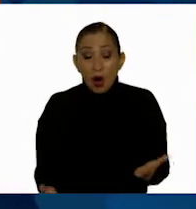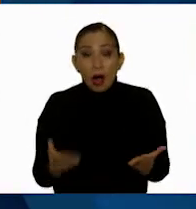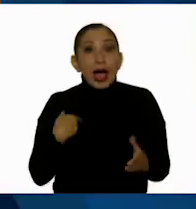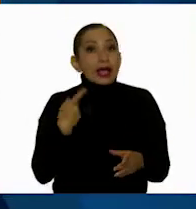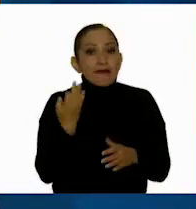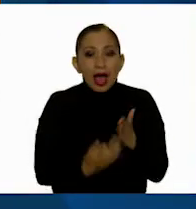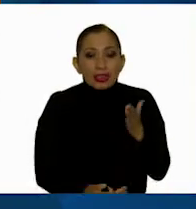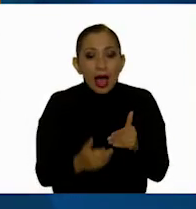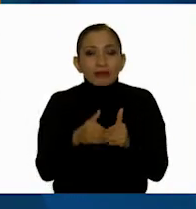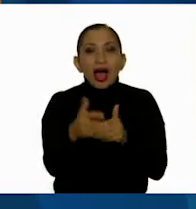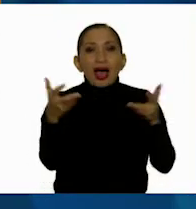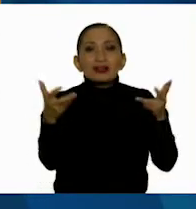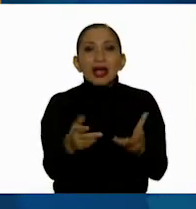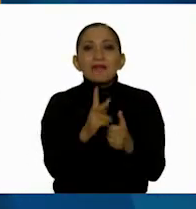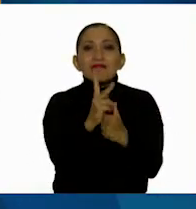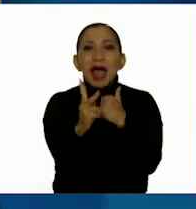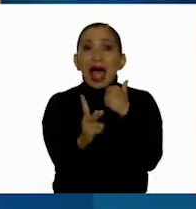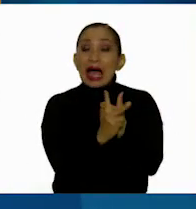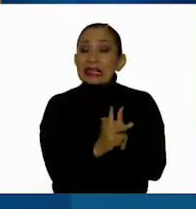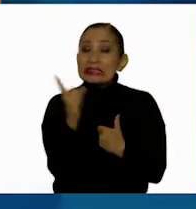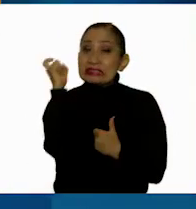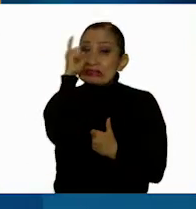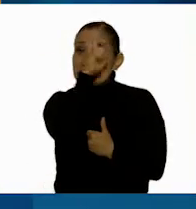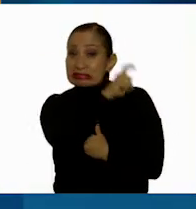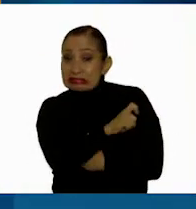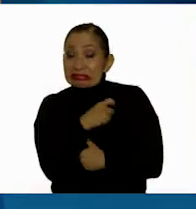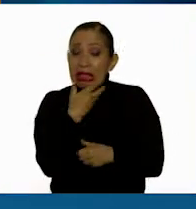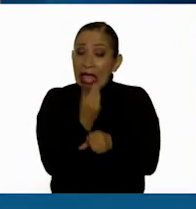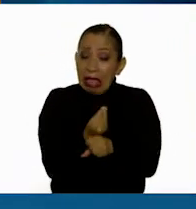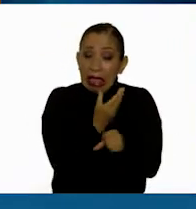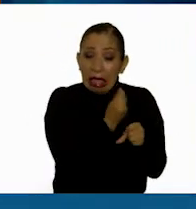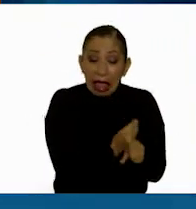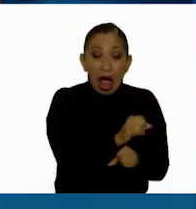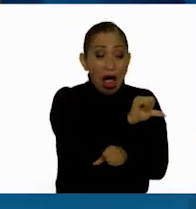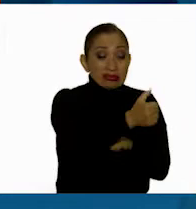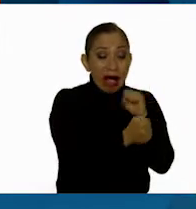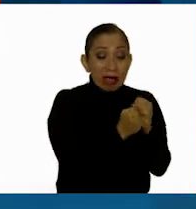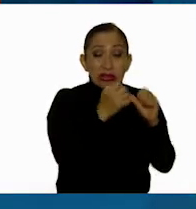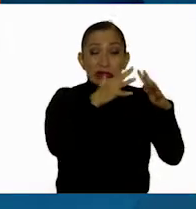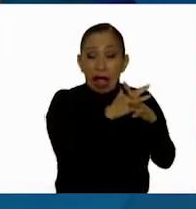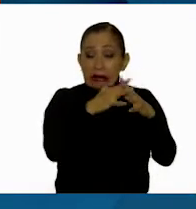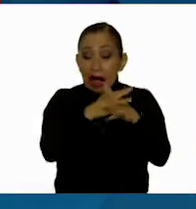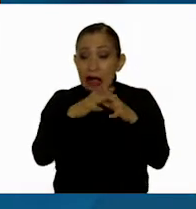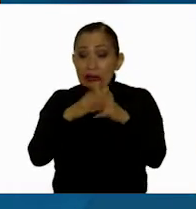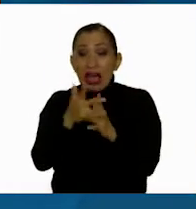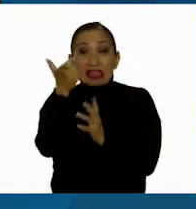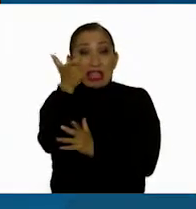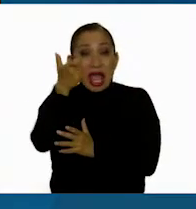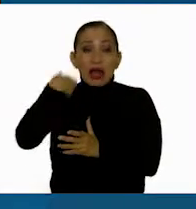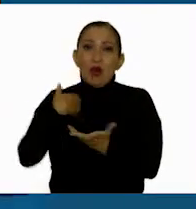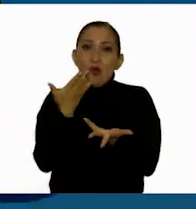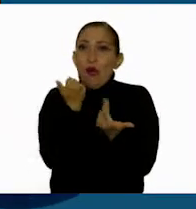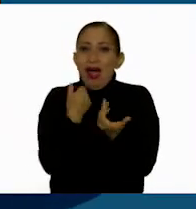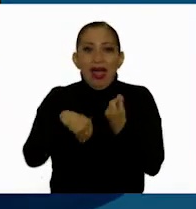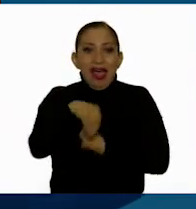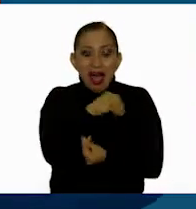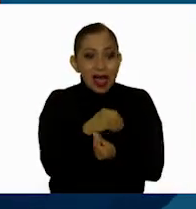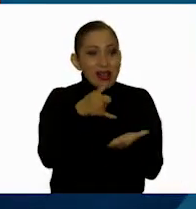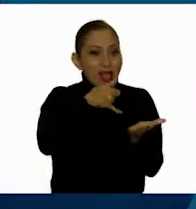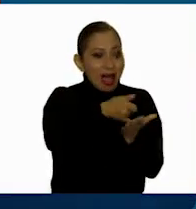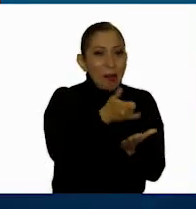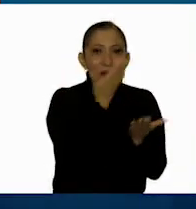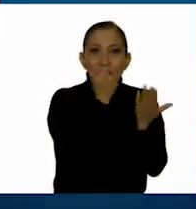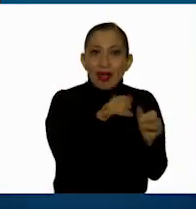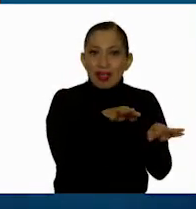de construir la nación iba a ser muy ardua. Tras 11 años de guerra, la economía estaba paralizada. La agricultura,